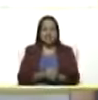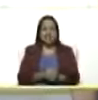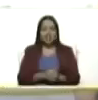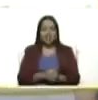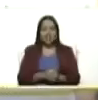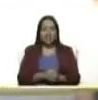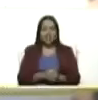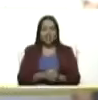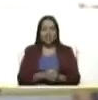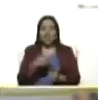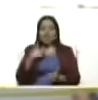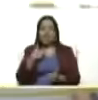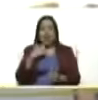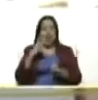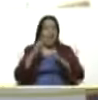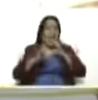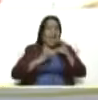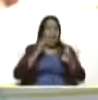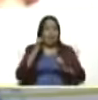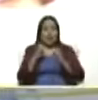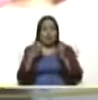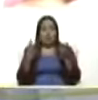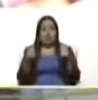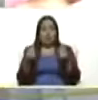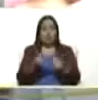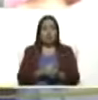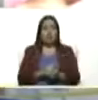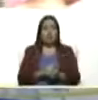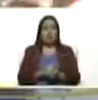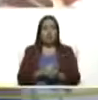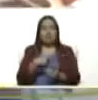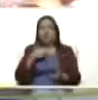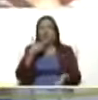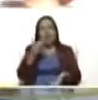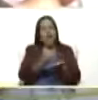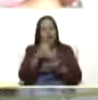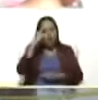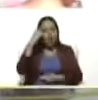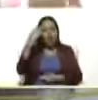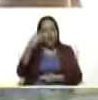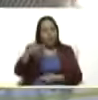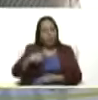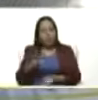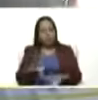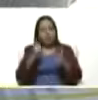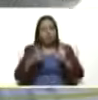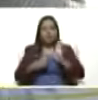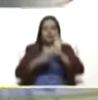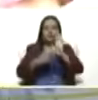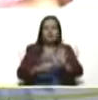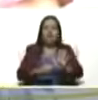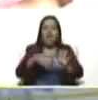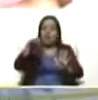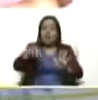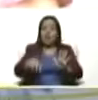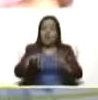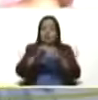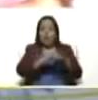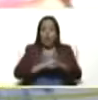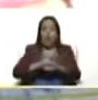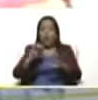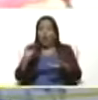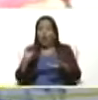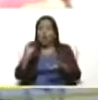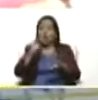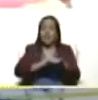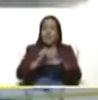verdad me emociona mucho y me da gracias, agradezco a Dios poderme permitir representar al Estado y ponernos otra vez como